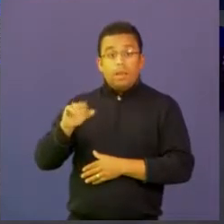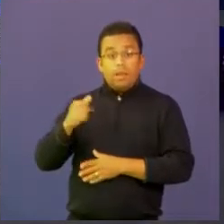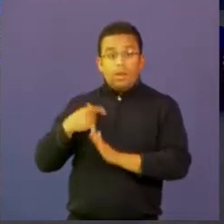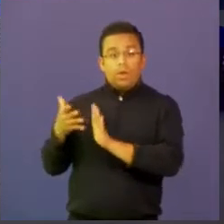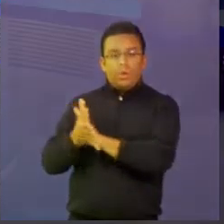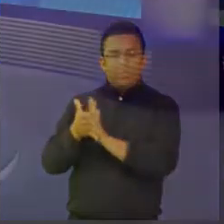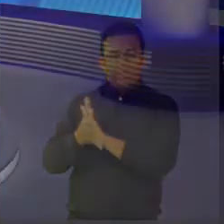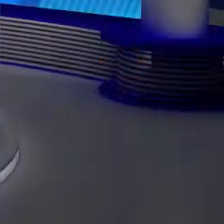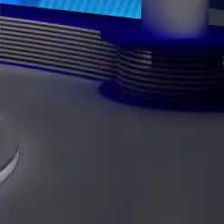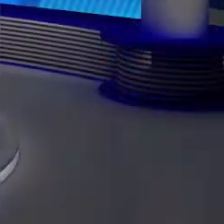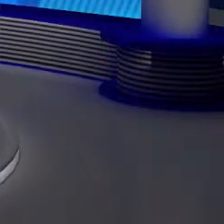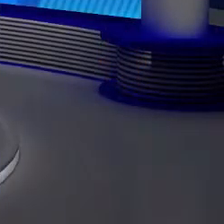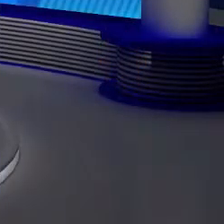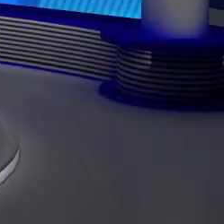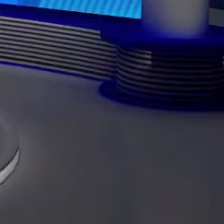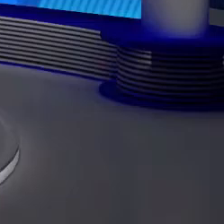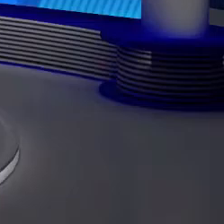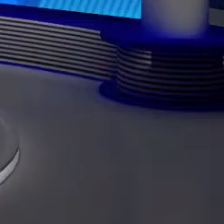poco sobre ella.